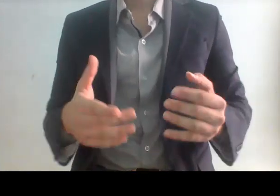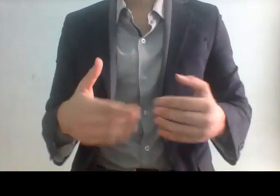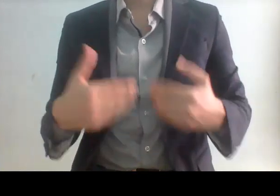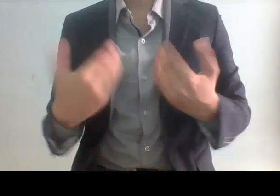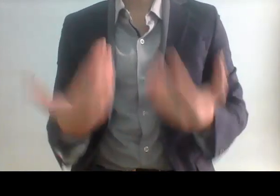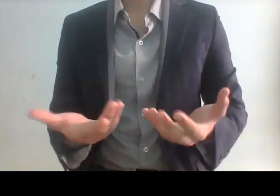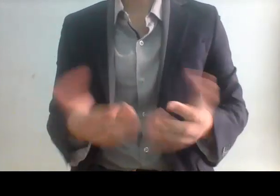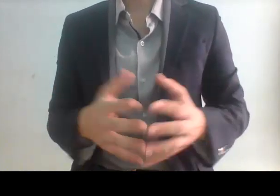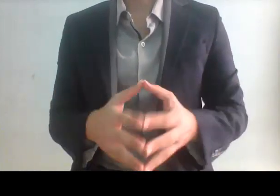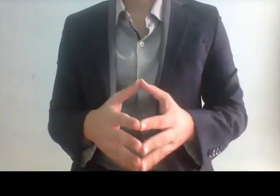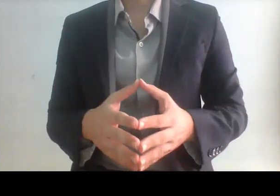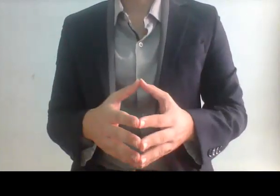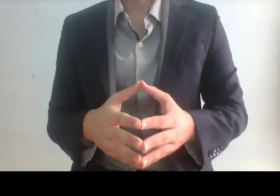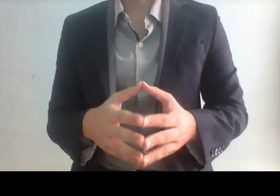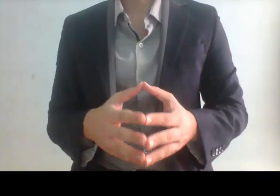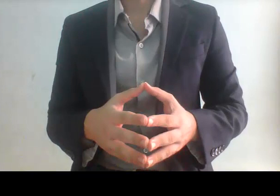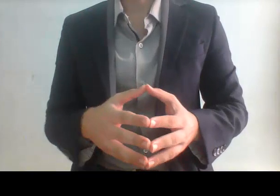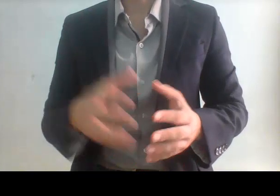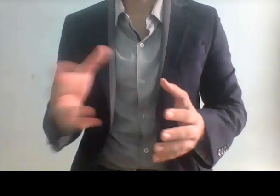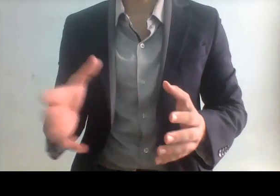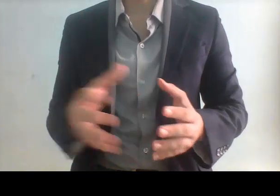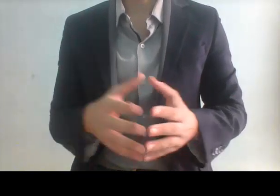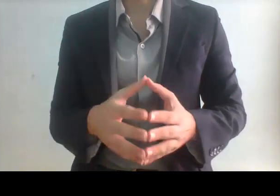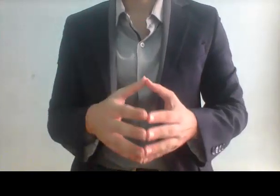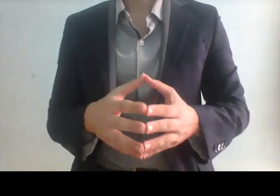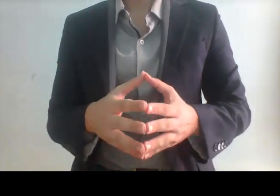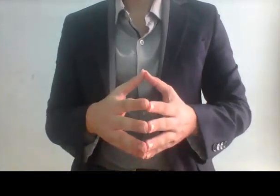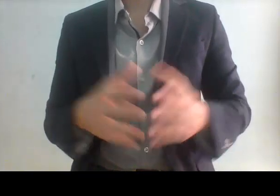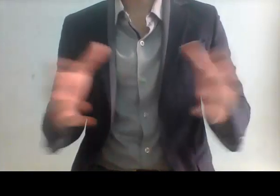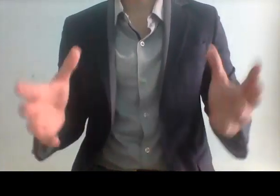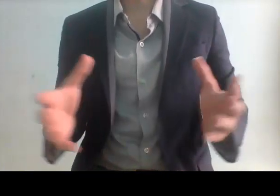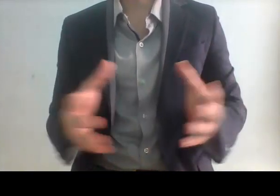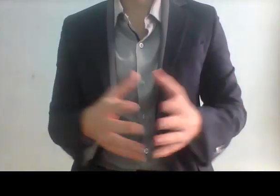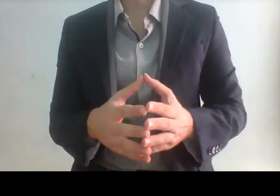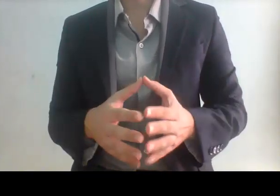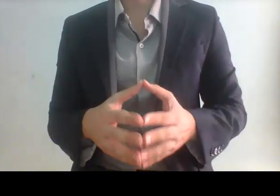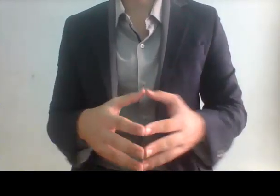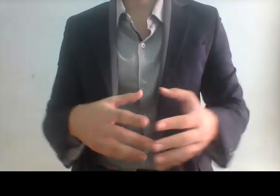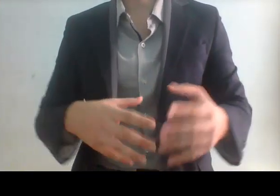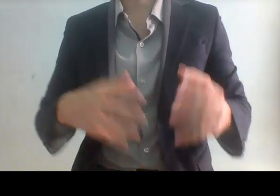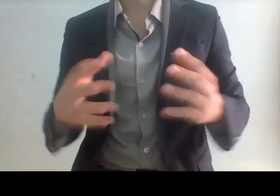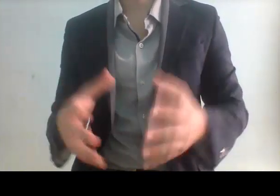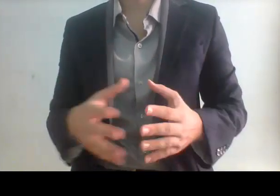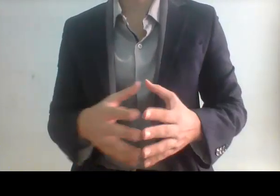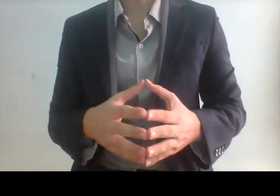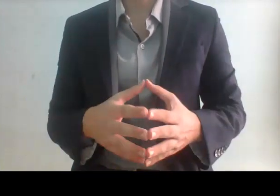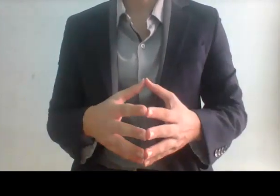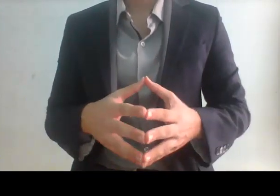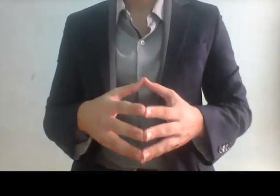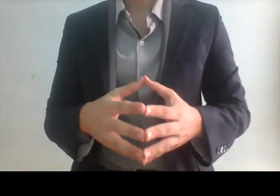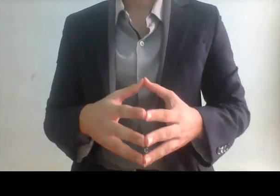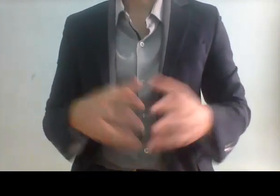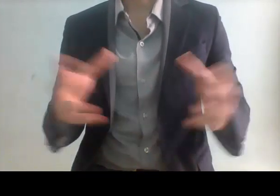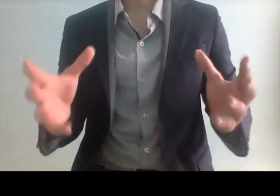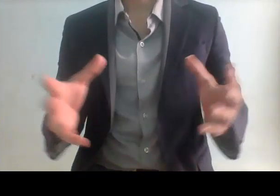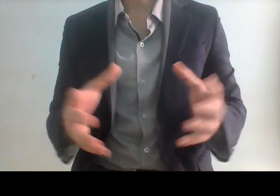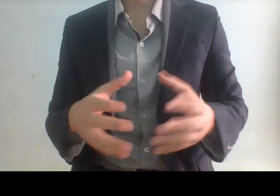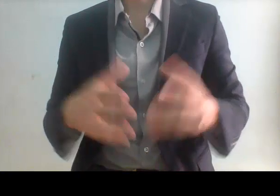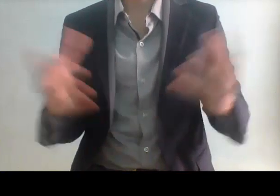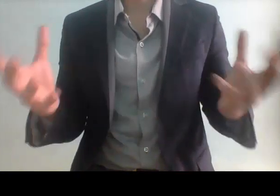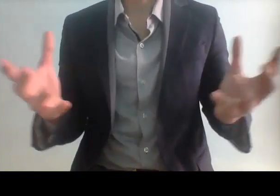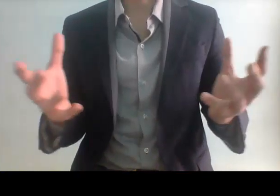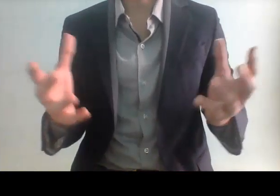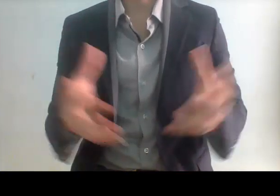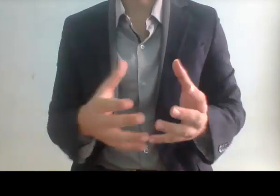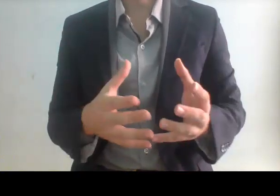así, entonces lo que proseguirá es que pues el dinero sea tomado por el mismo SAT y posteriormente sea utilizado